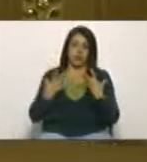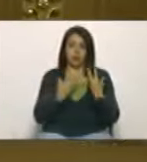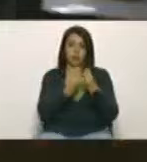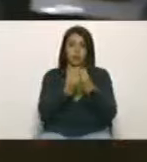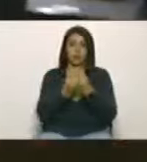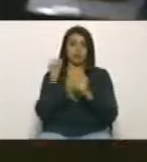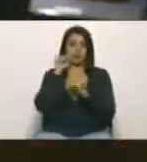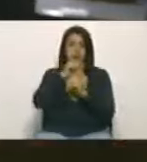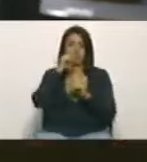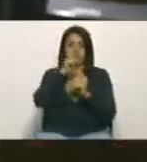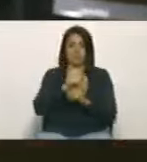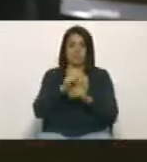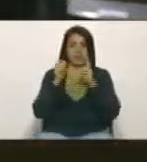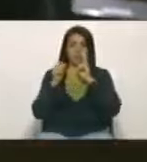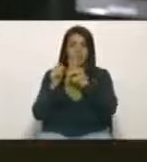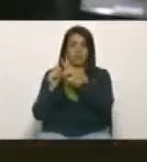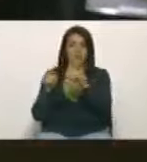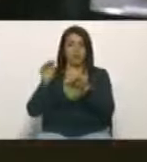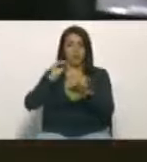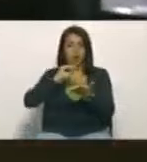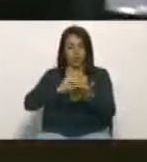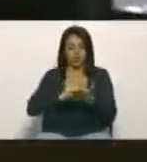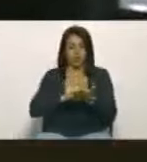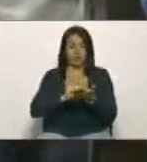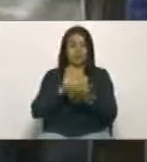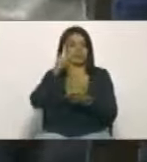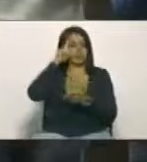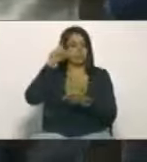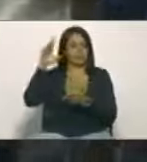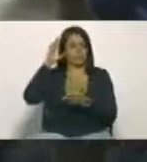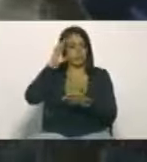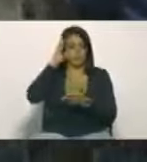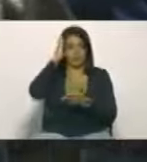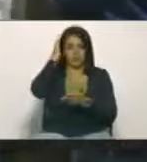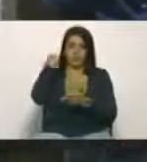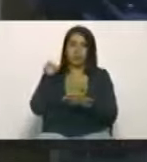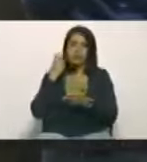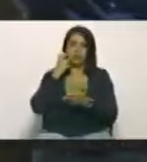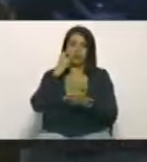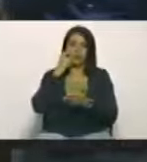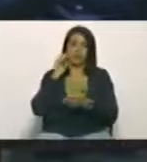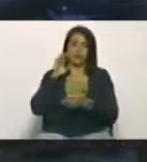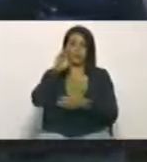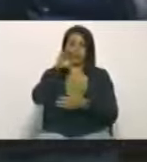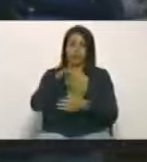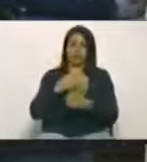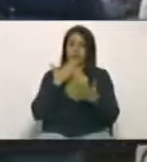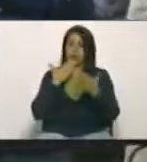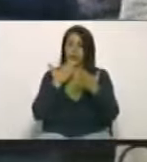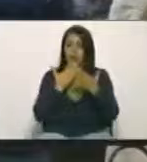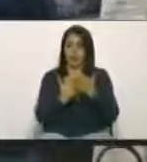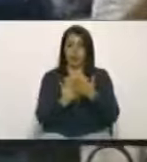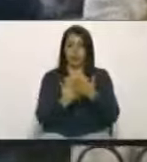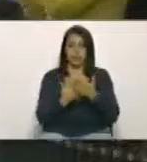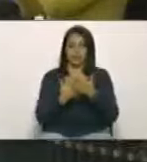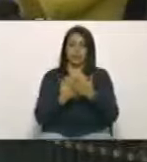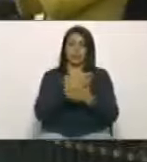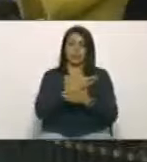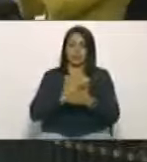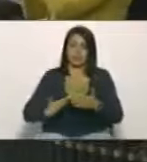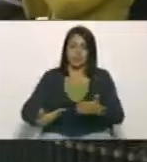acompañarán su lucha y verán materializado el sueño de ver el cacao del futuro. Muchas gracias,